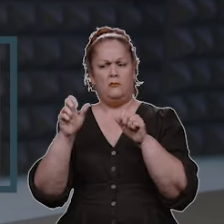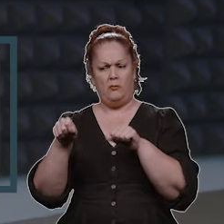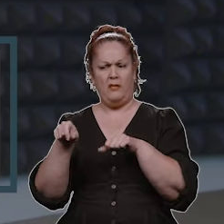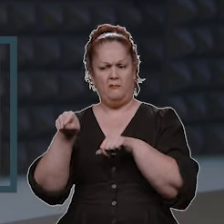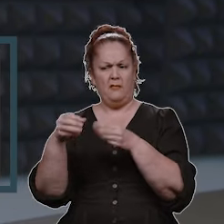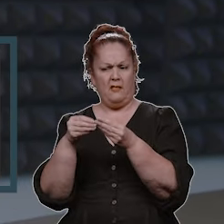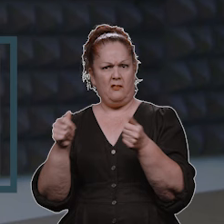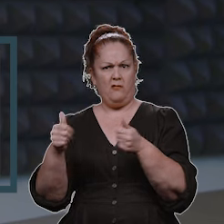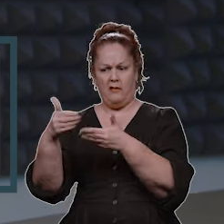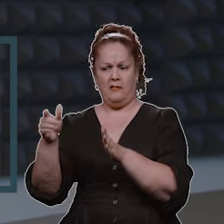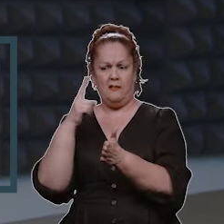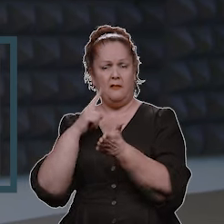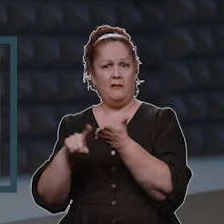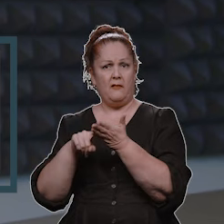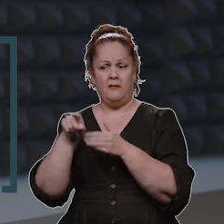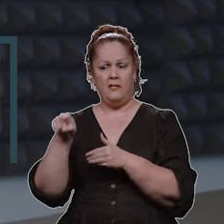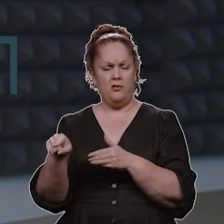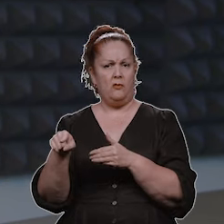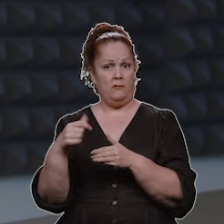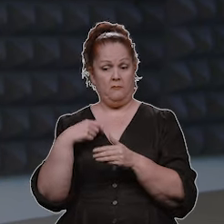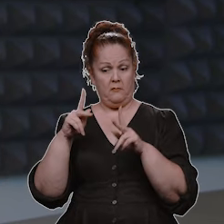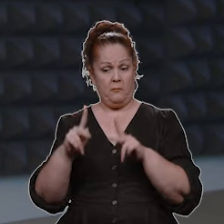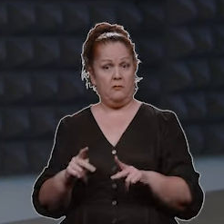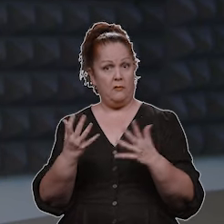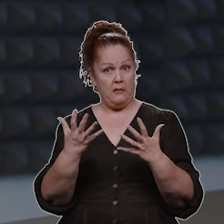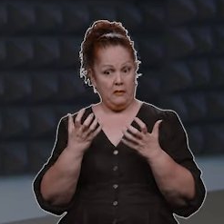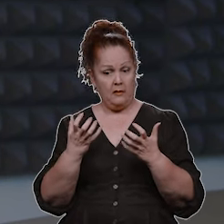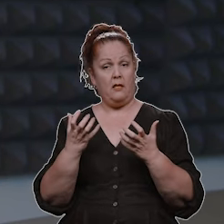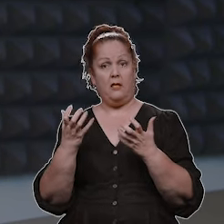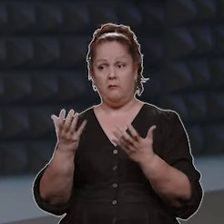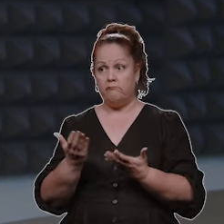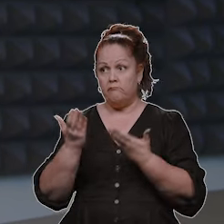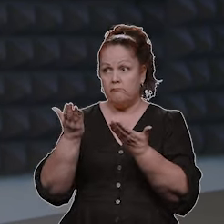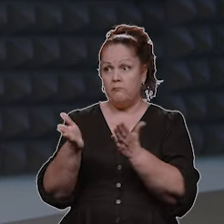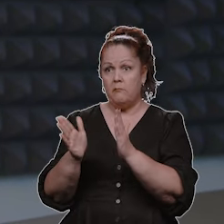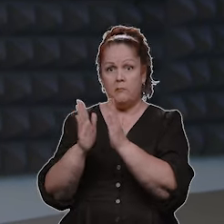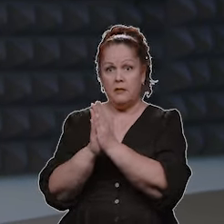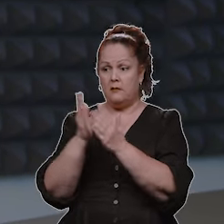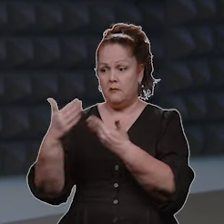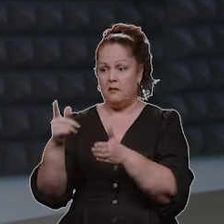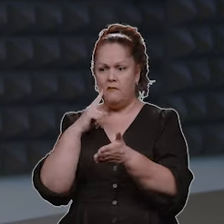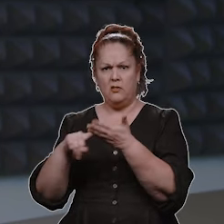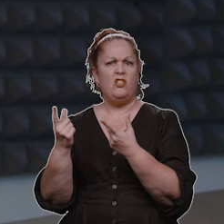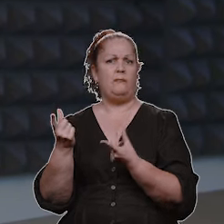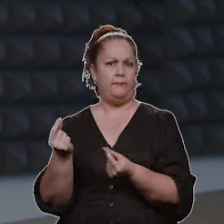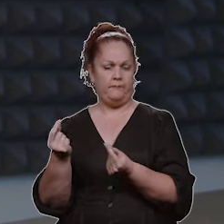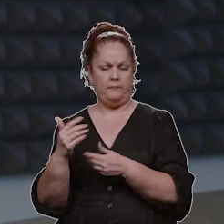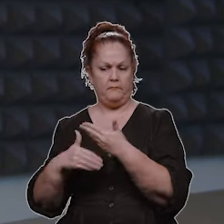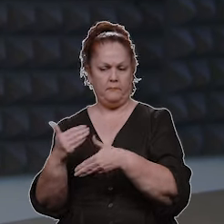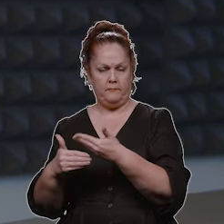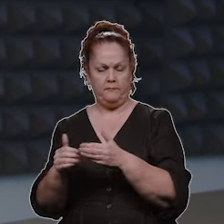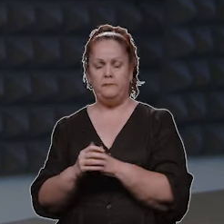pueden atender en una sala de investigaciones Y qué debe hacer una persona interesada en presentar una petición ante la sala de investigaciones de del